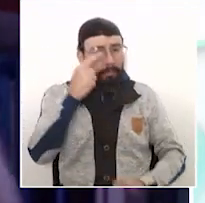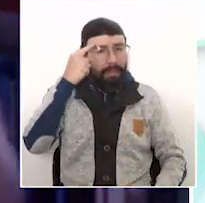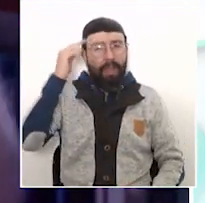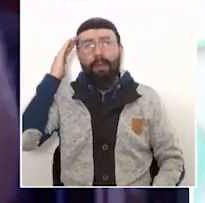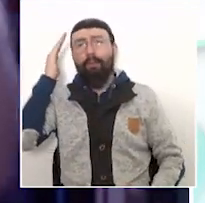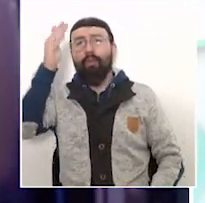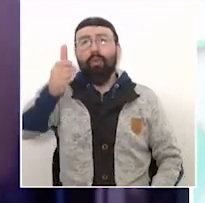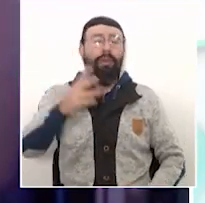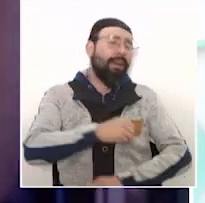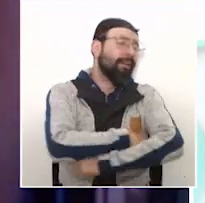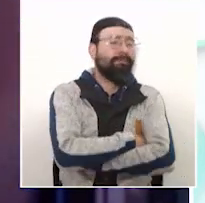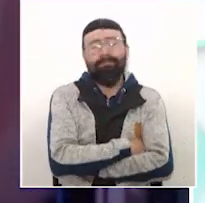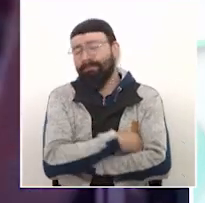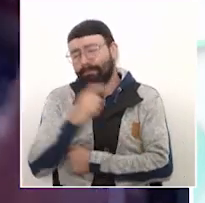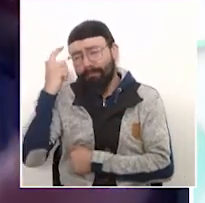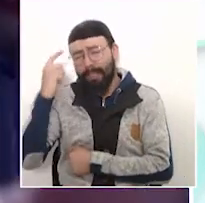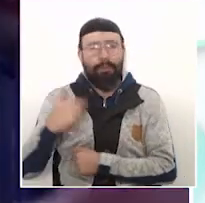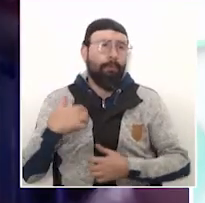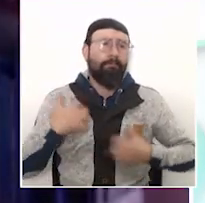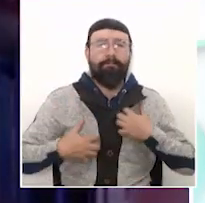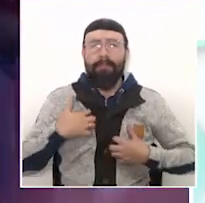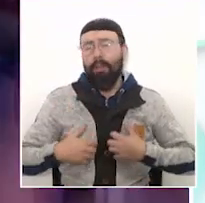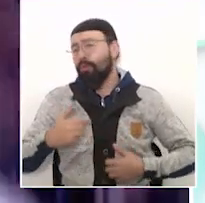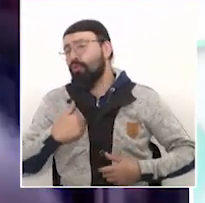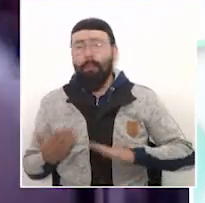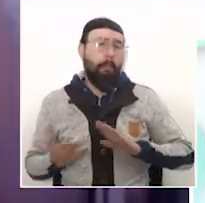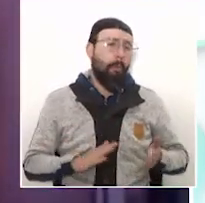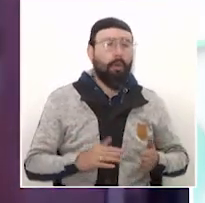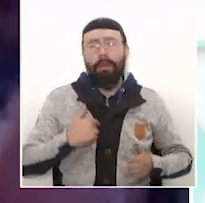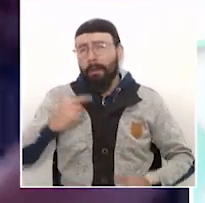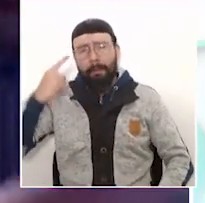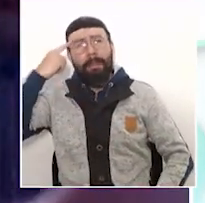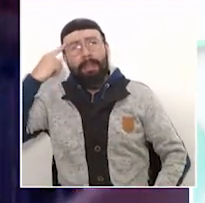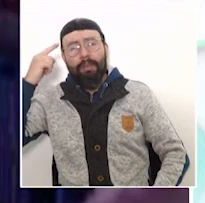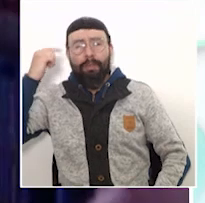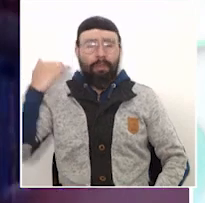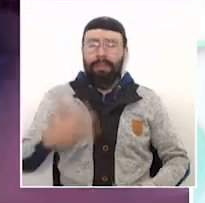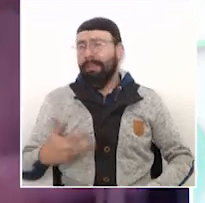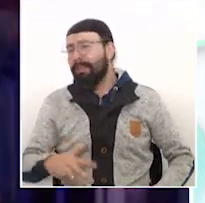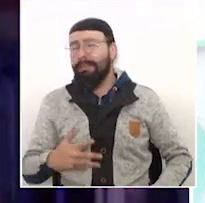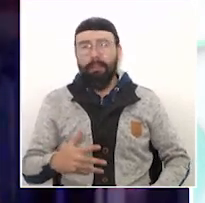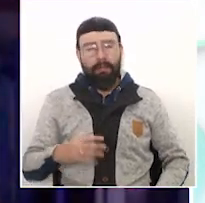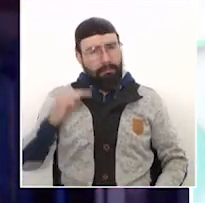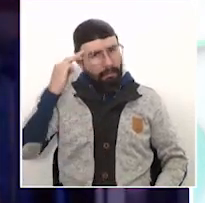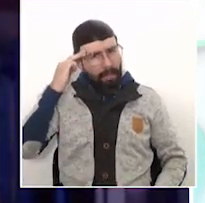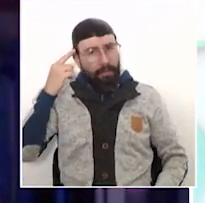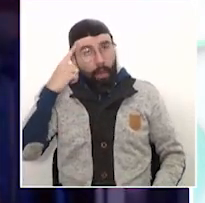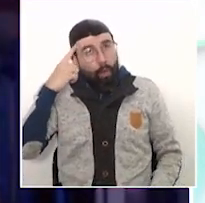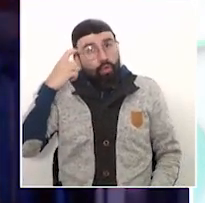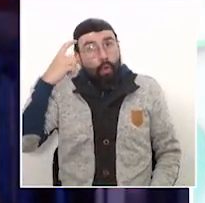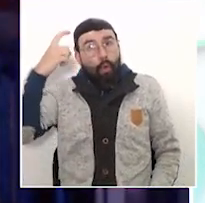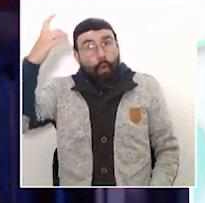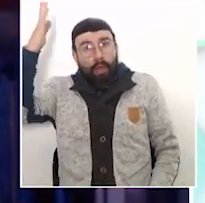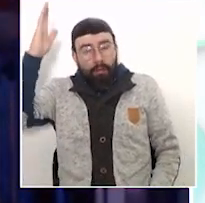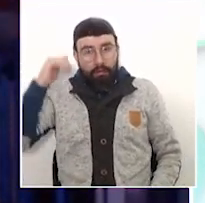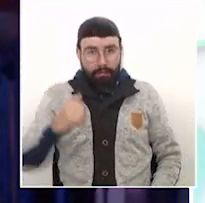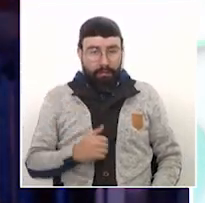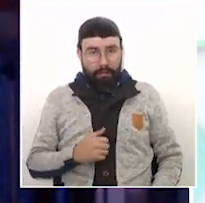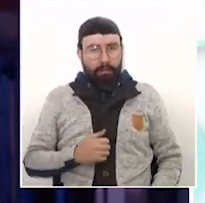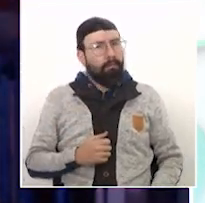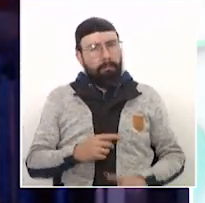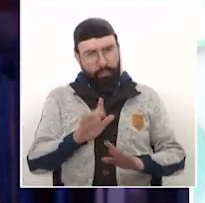comienza a crear películas de terror mejores que las de Hollywood. La mente tiene un poder imaginativo inmenso. ¿Qué haces? Esa mente la pones en el